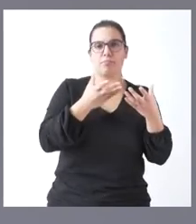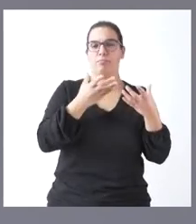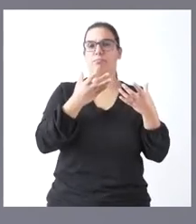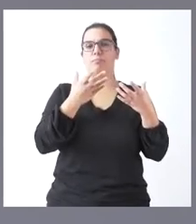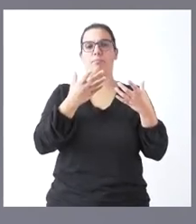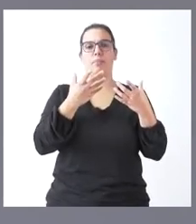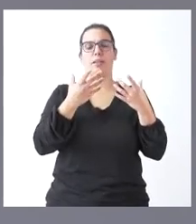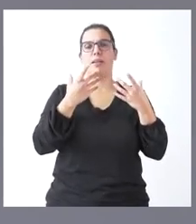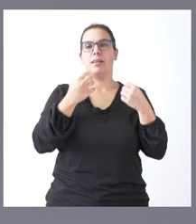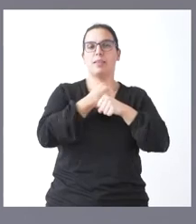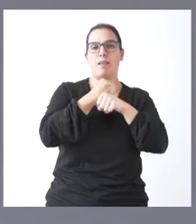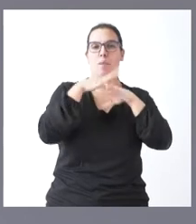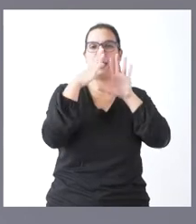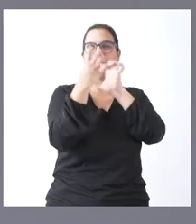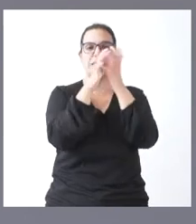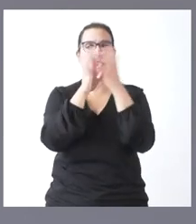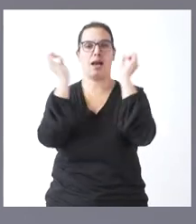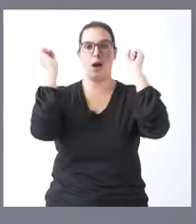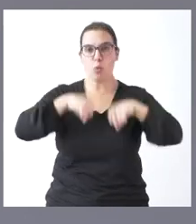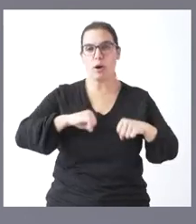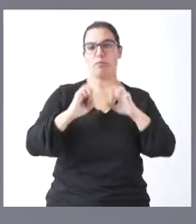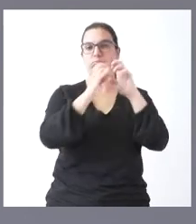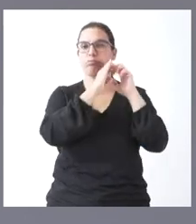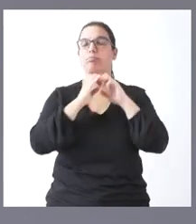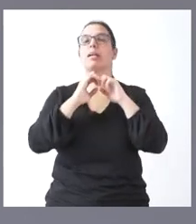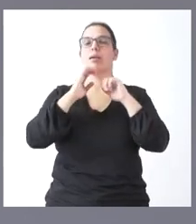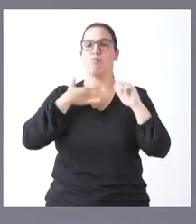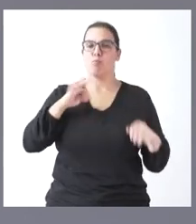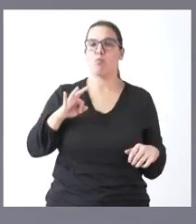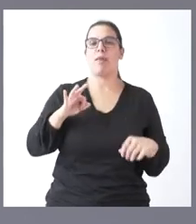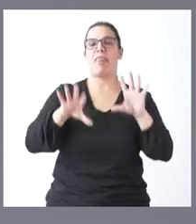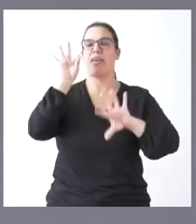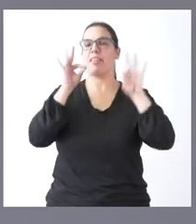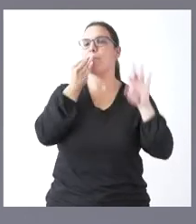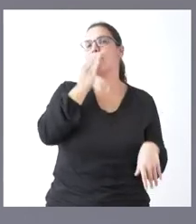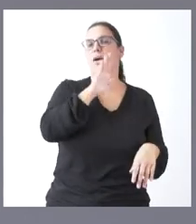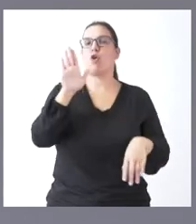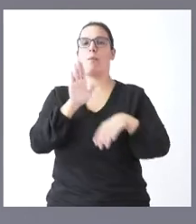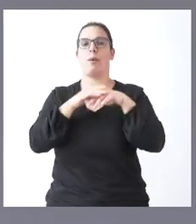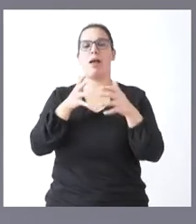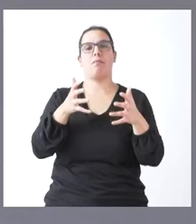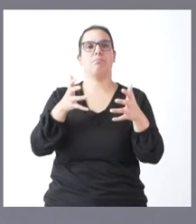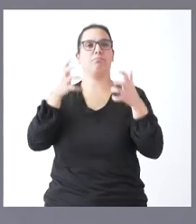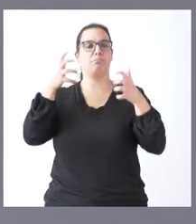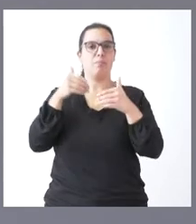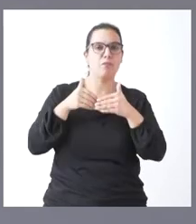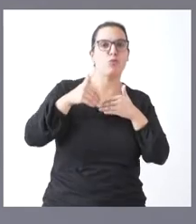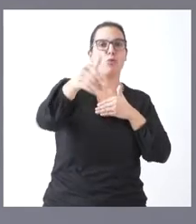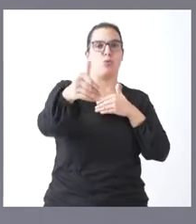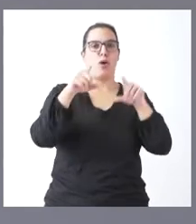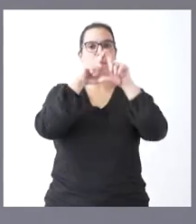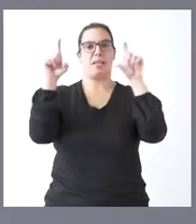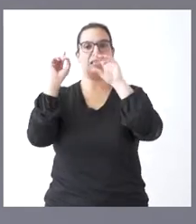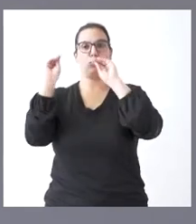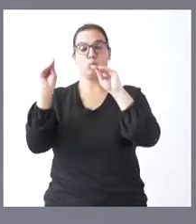acuerdo de empresas y trabajadores y en su capacidad de alcanzar las mejores decisiones que benefician al futuro de sus empresas sus empresas son